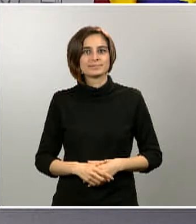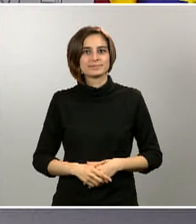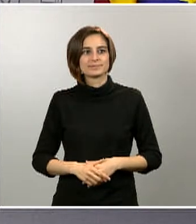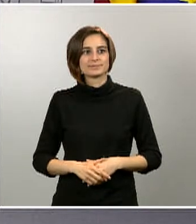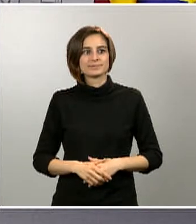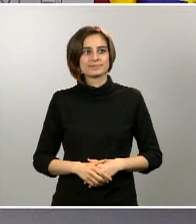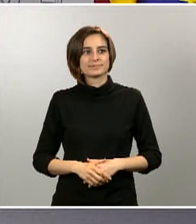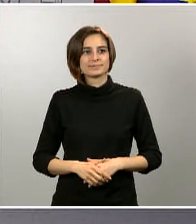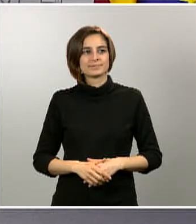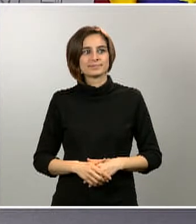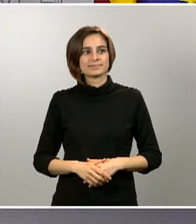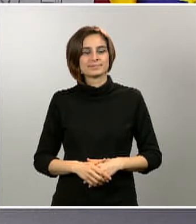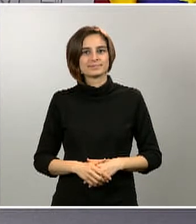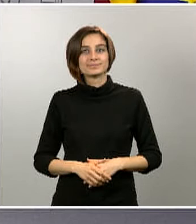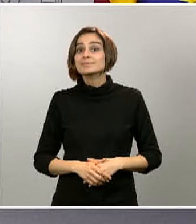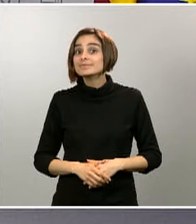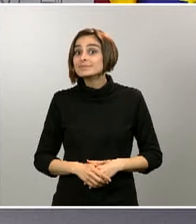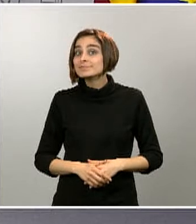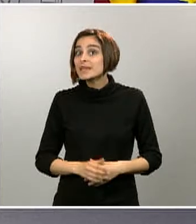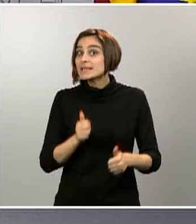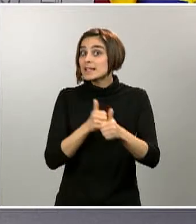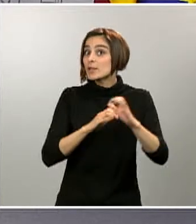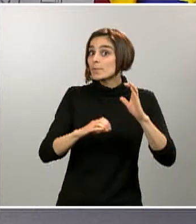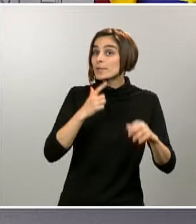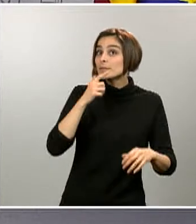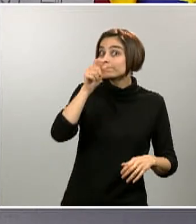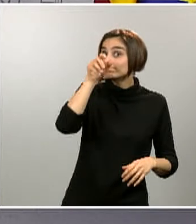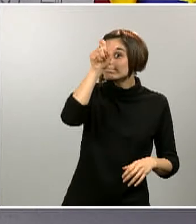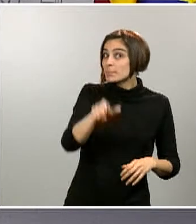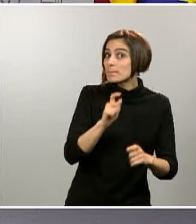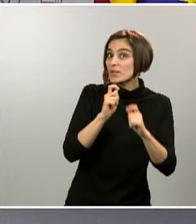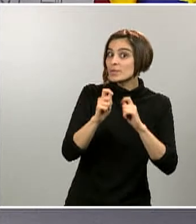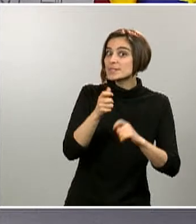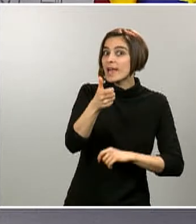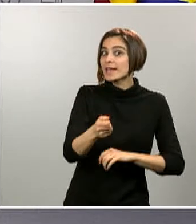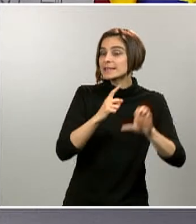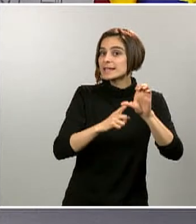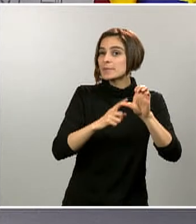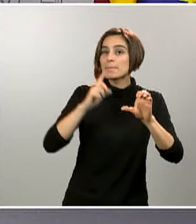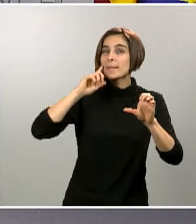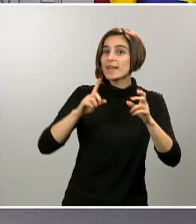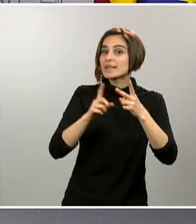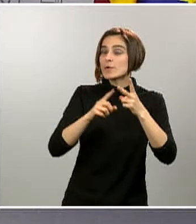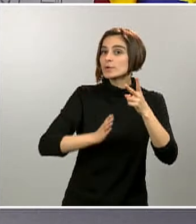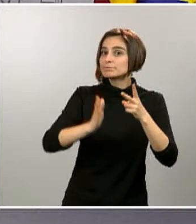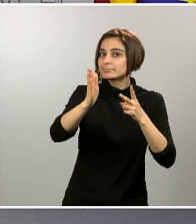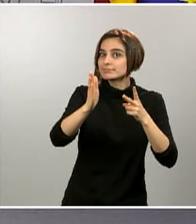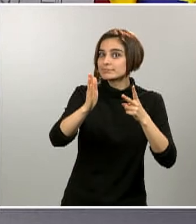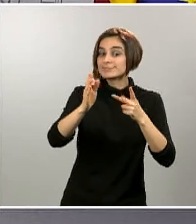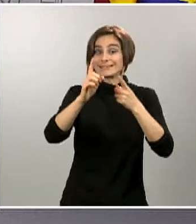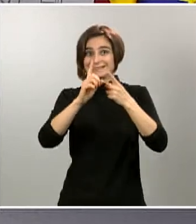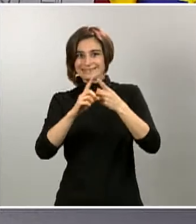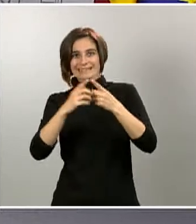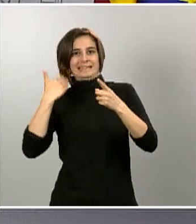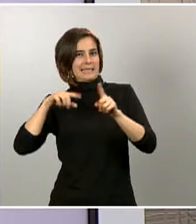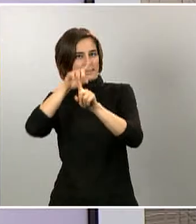Óscar, de Canal Extremadura, parece que se ha cortado. Si podemos retomar tu segunda pregunta, lo haremos. De momento tiene una que claramente se ha formulado. Bueno, no,